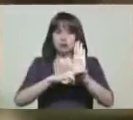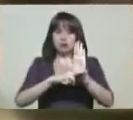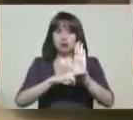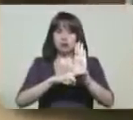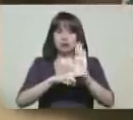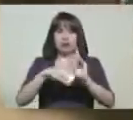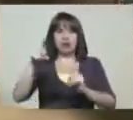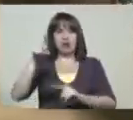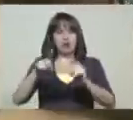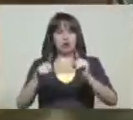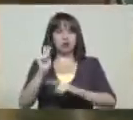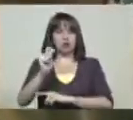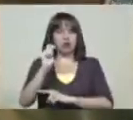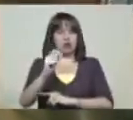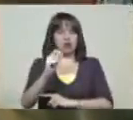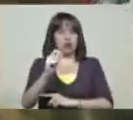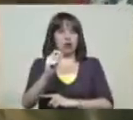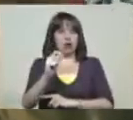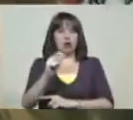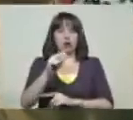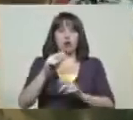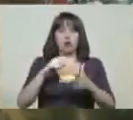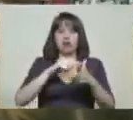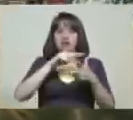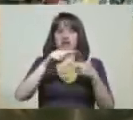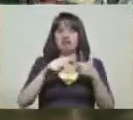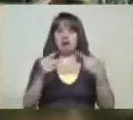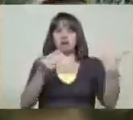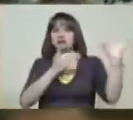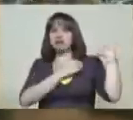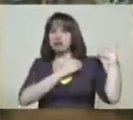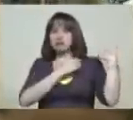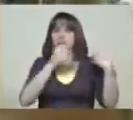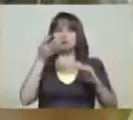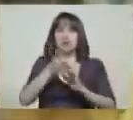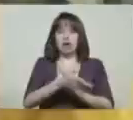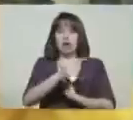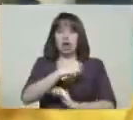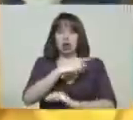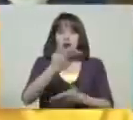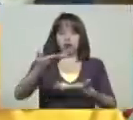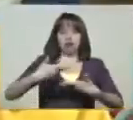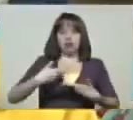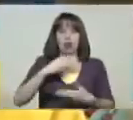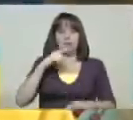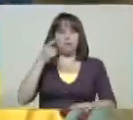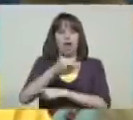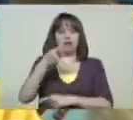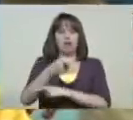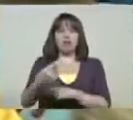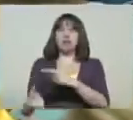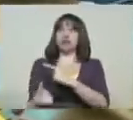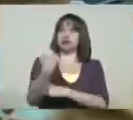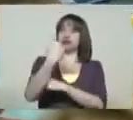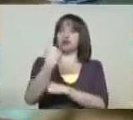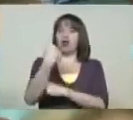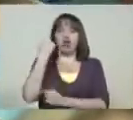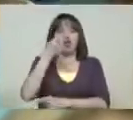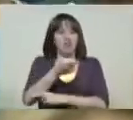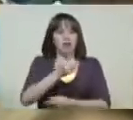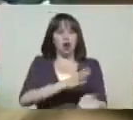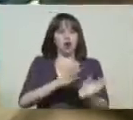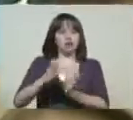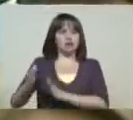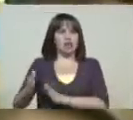Segunda tarea. Y una tercera tarea, yo tengo el mandato de ustedes de organizar el mando